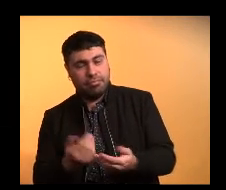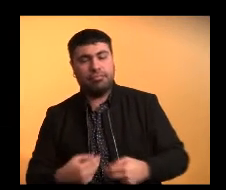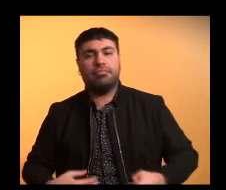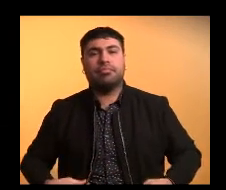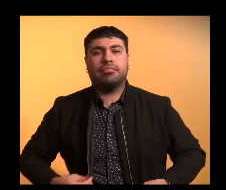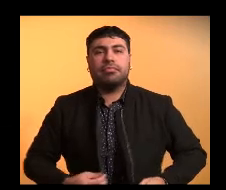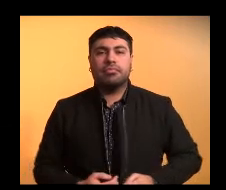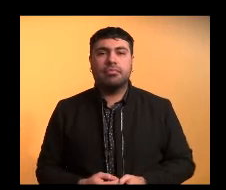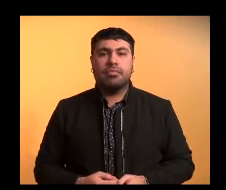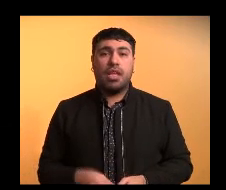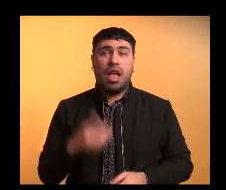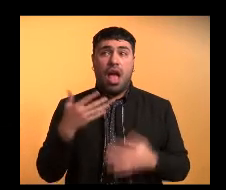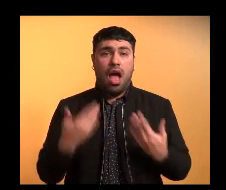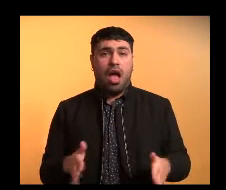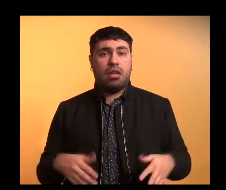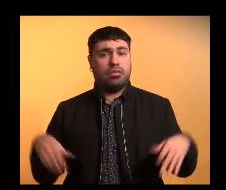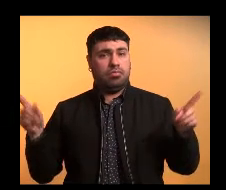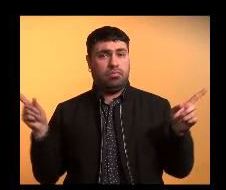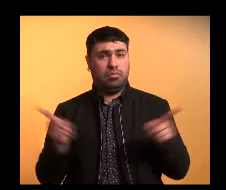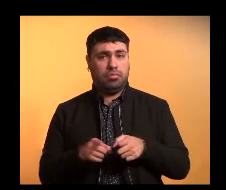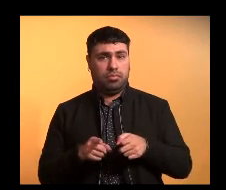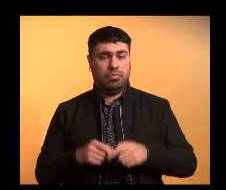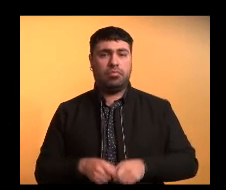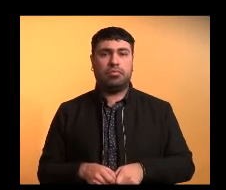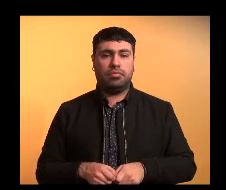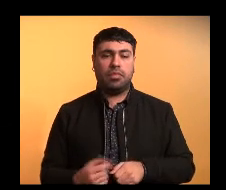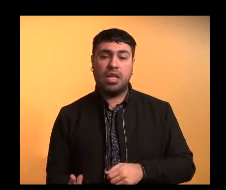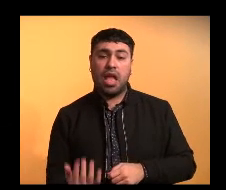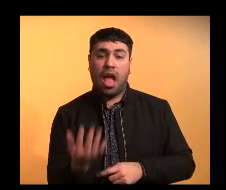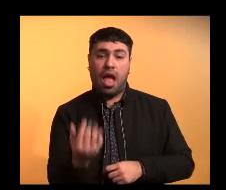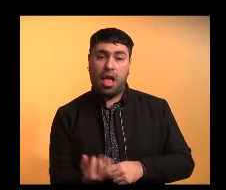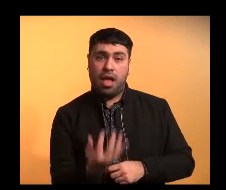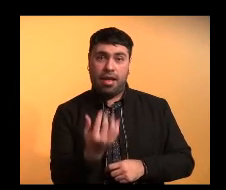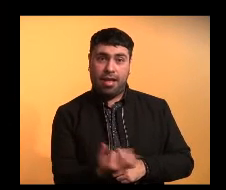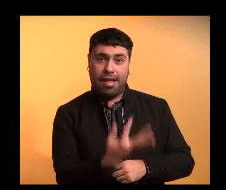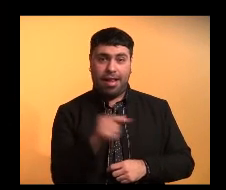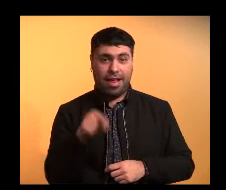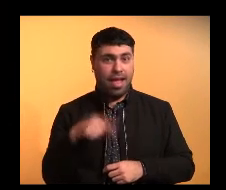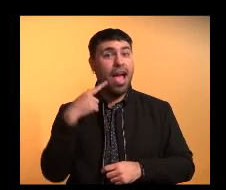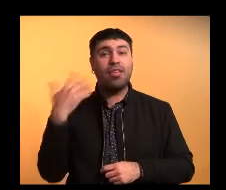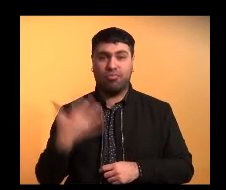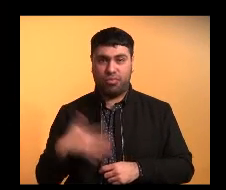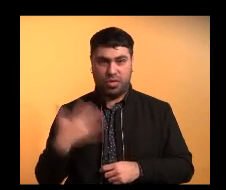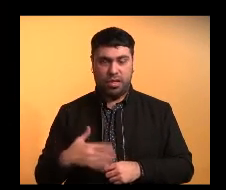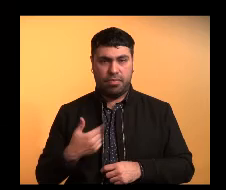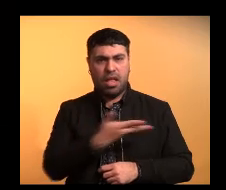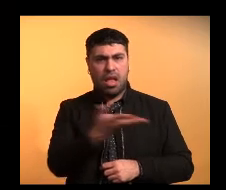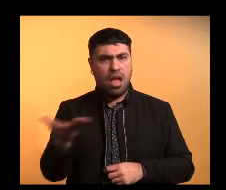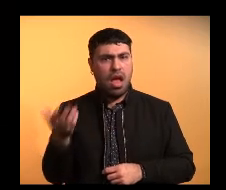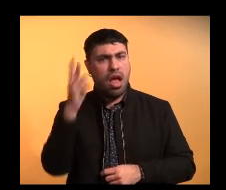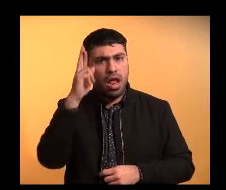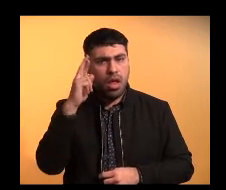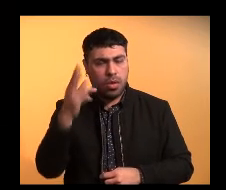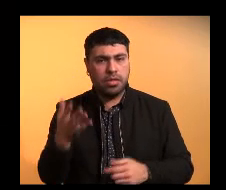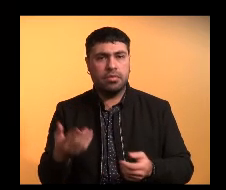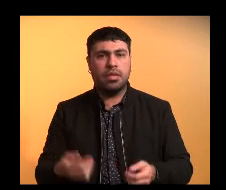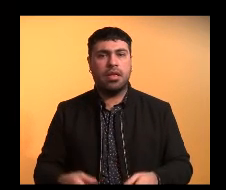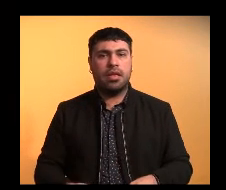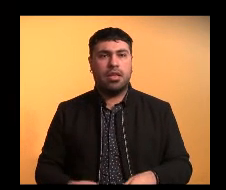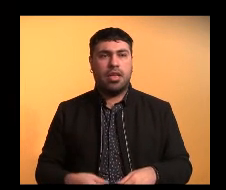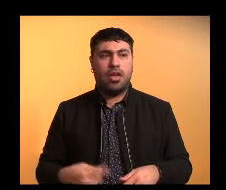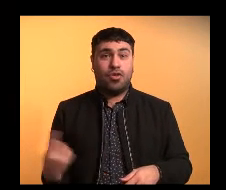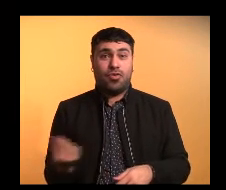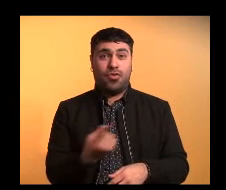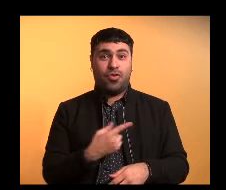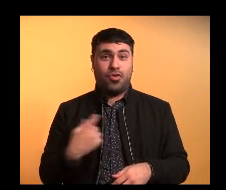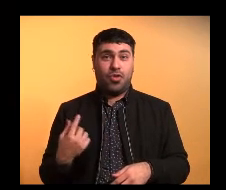Entonces, en resumen, las algas son organismos importantes. Recuerden, oxígeno, 12 horas de oxígeno gracias a las